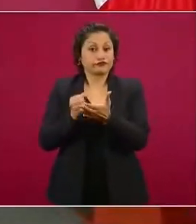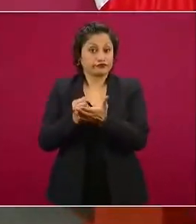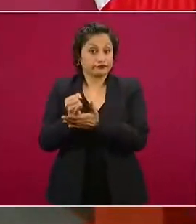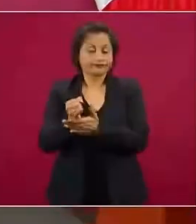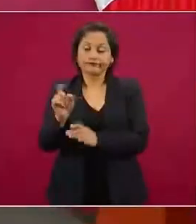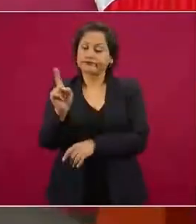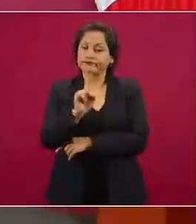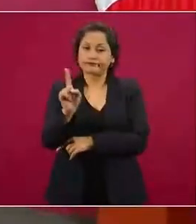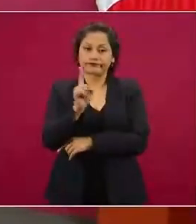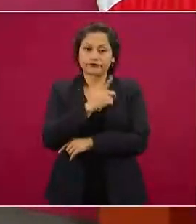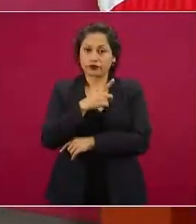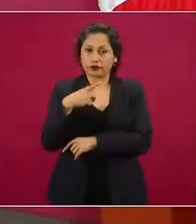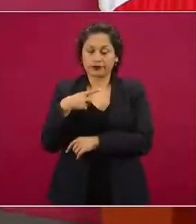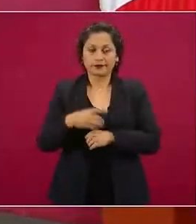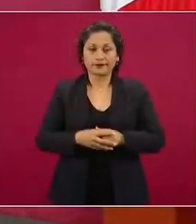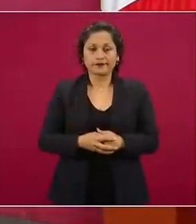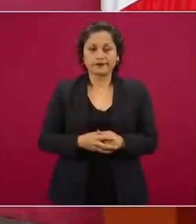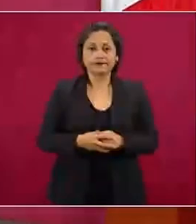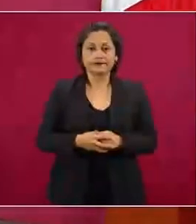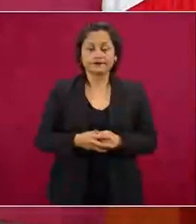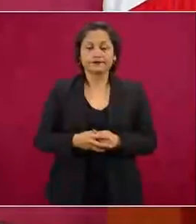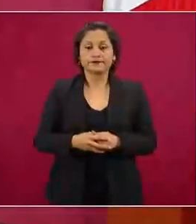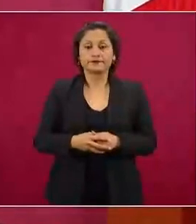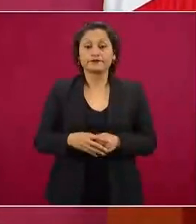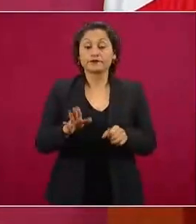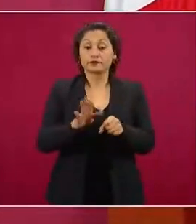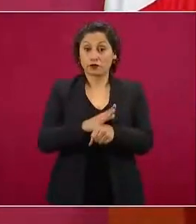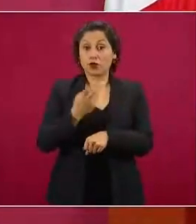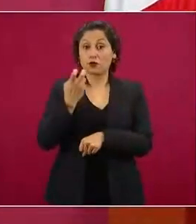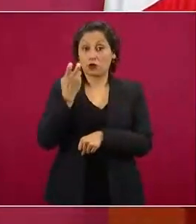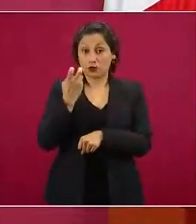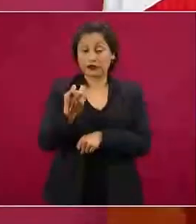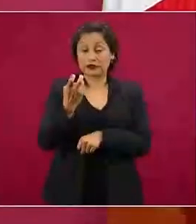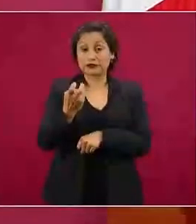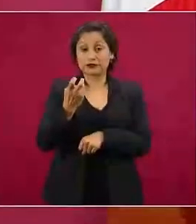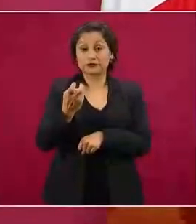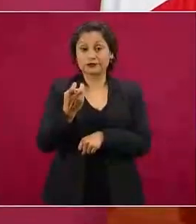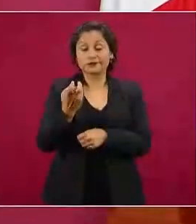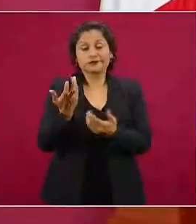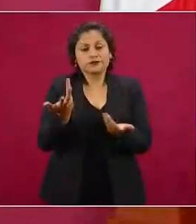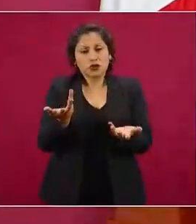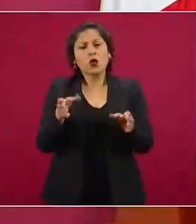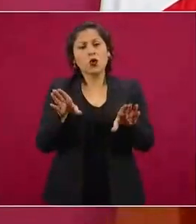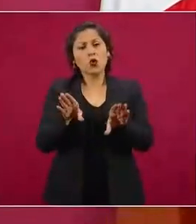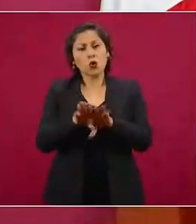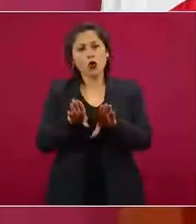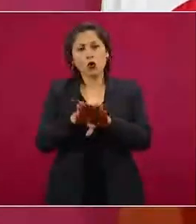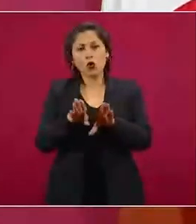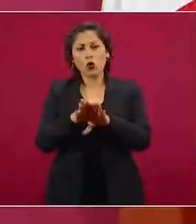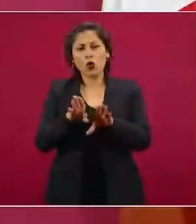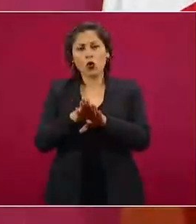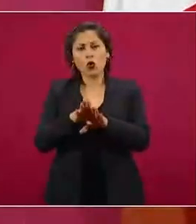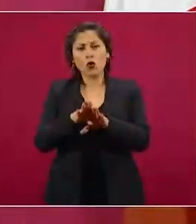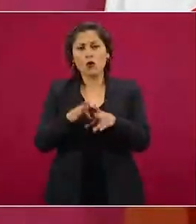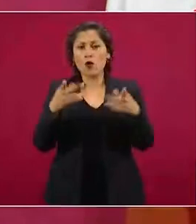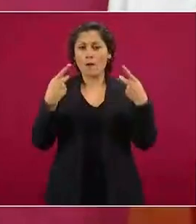Entonces, la mejor forma de recoger los sentimientos de militantes,